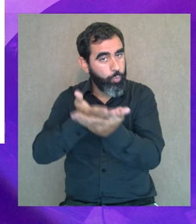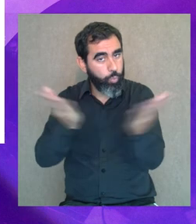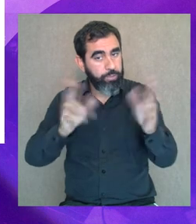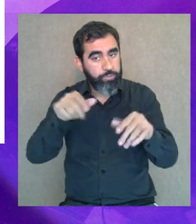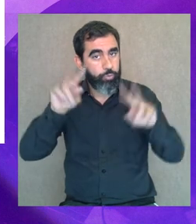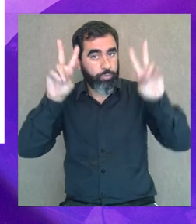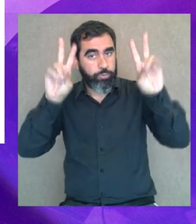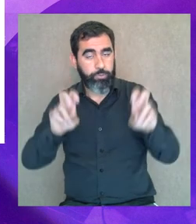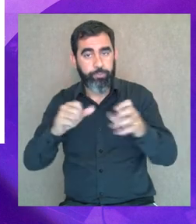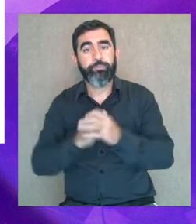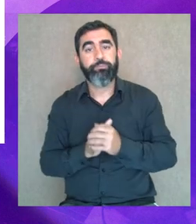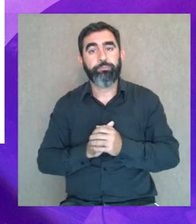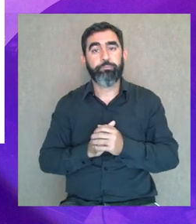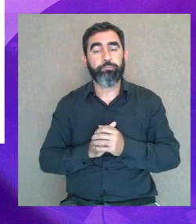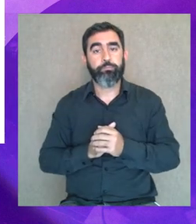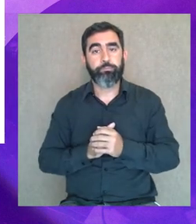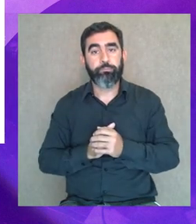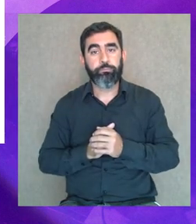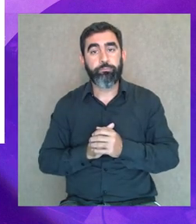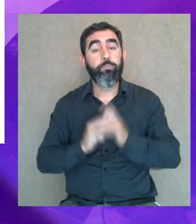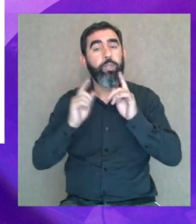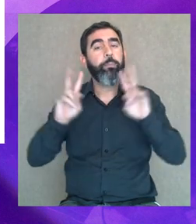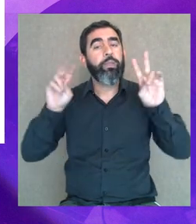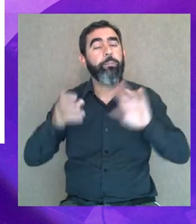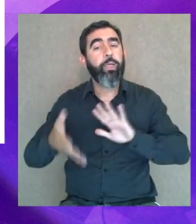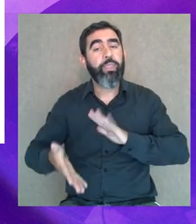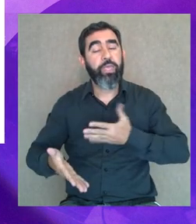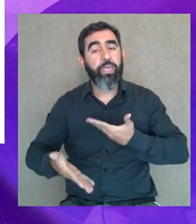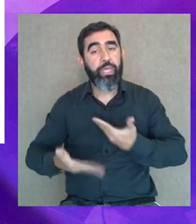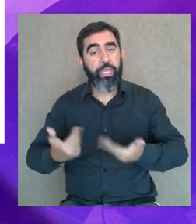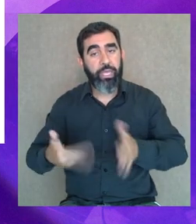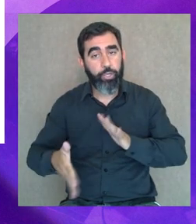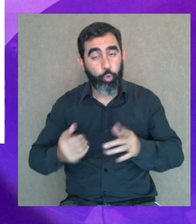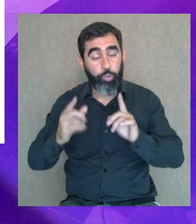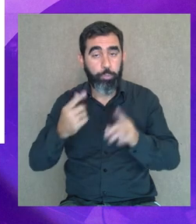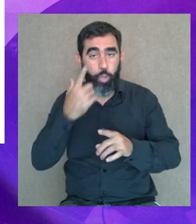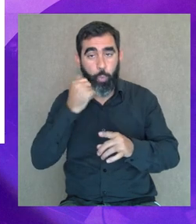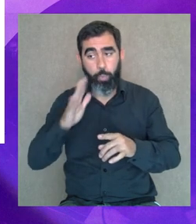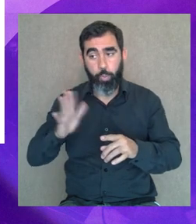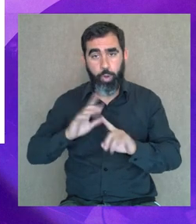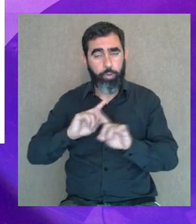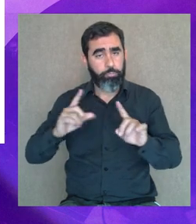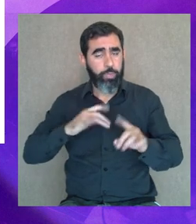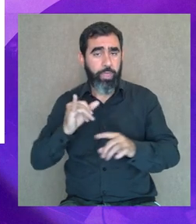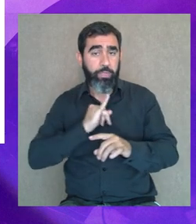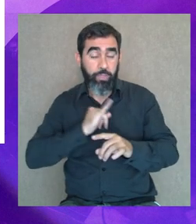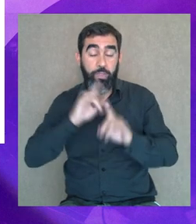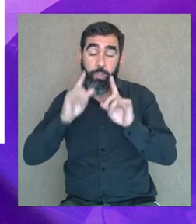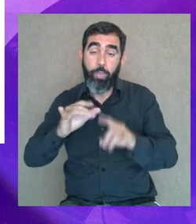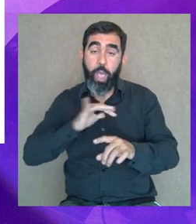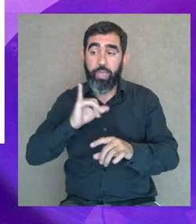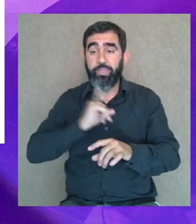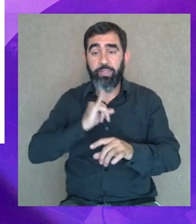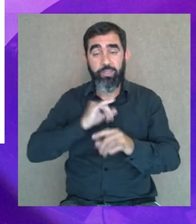de que trabajar temas incluso sobre temas de género no solamente del interior destino y entidades no binarias también